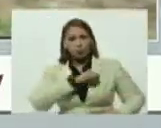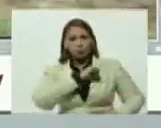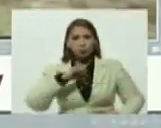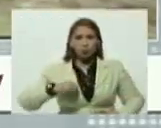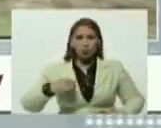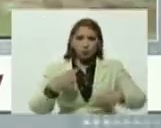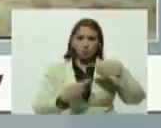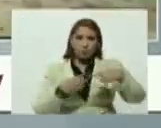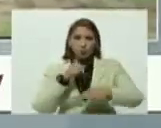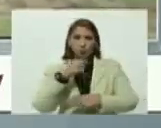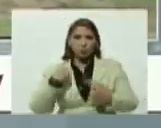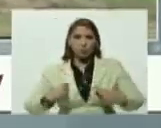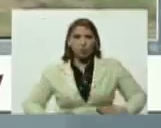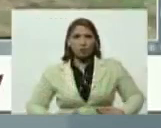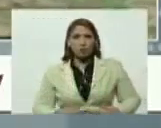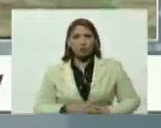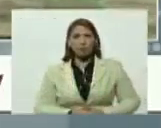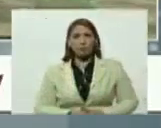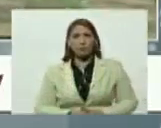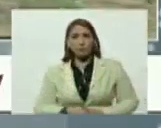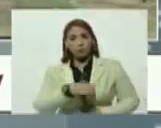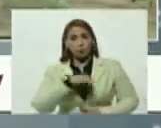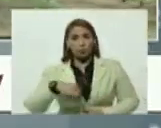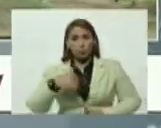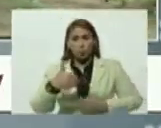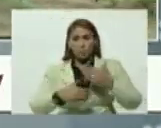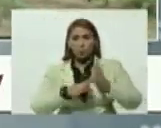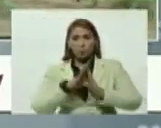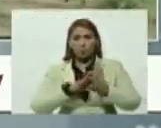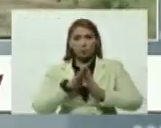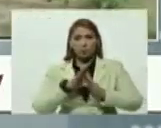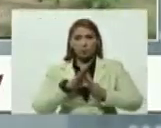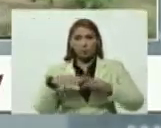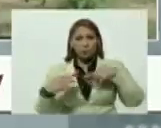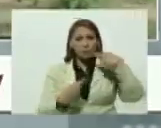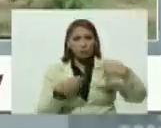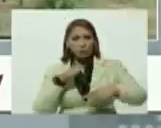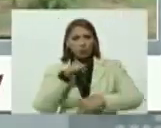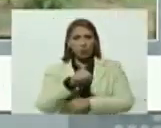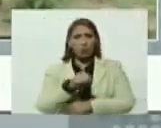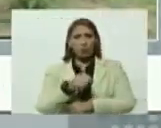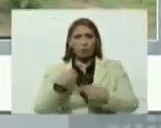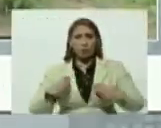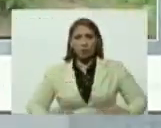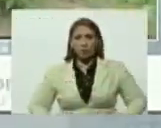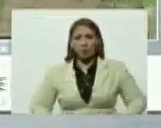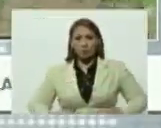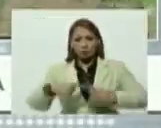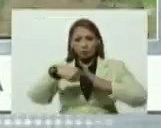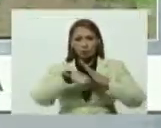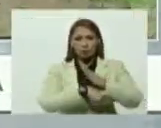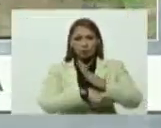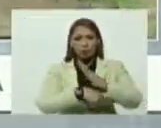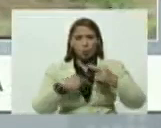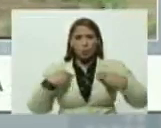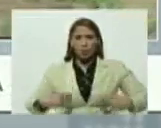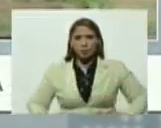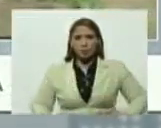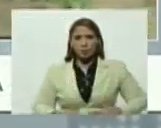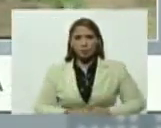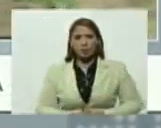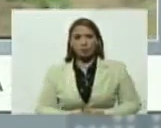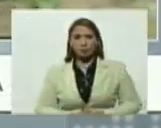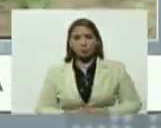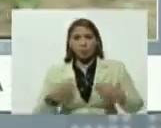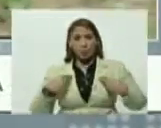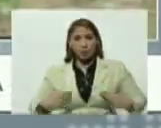revolución humanista. Somos un proceso revolucionario humanista, profundamente humanista, en el humanismo